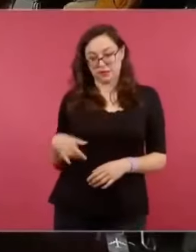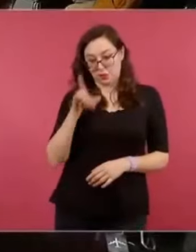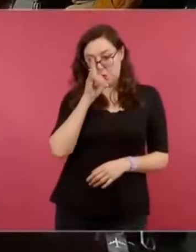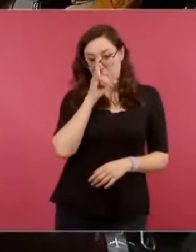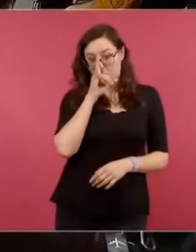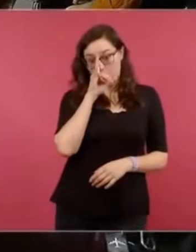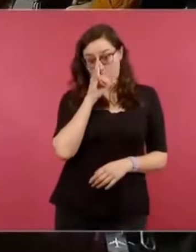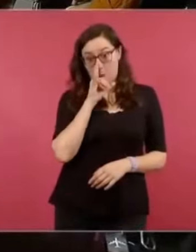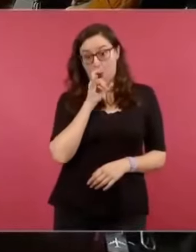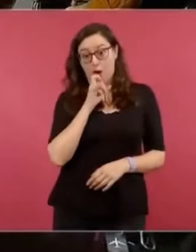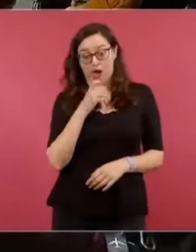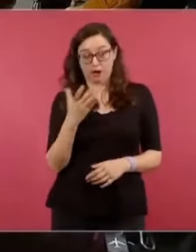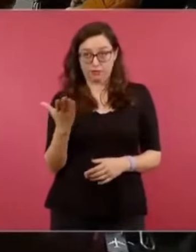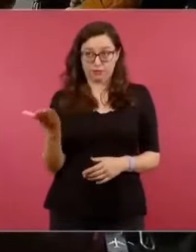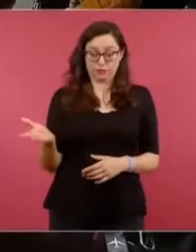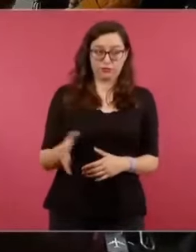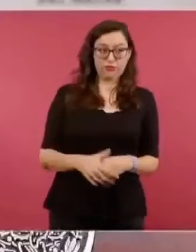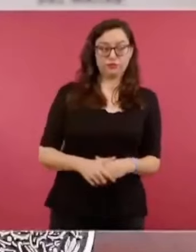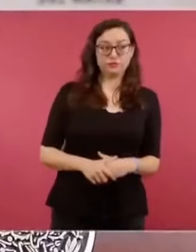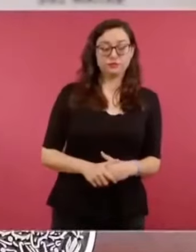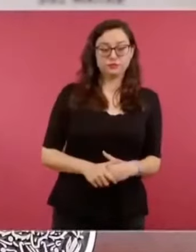El servidor público.